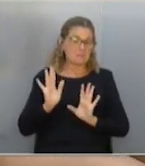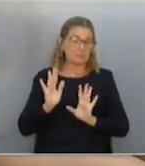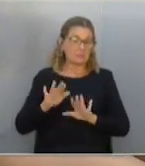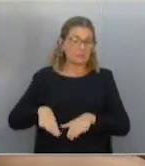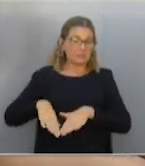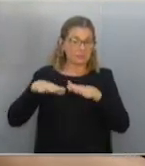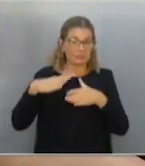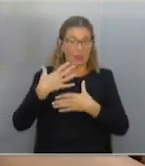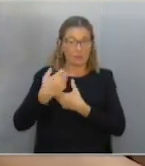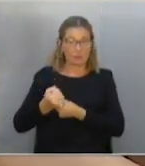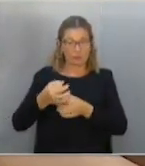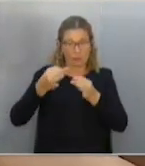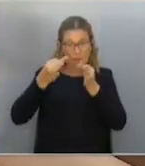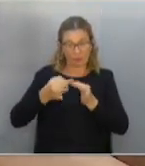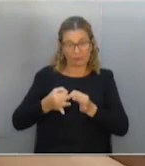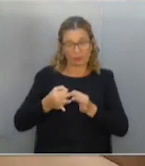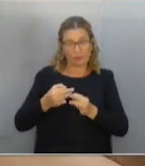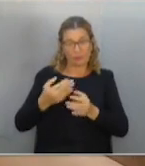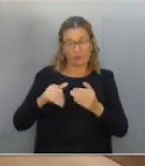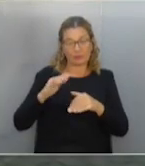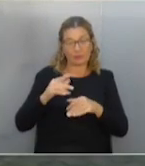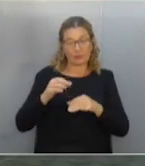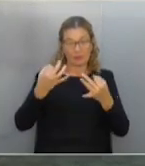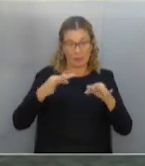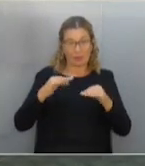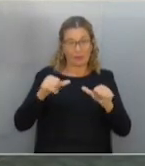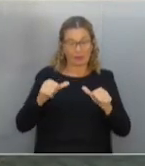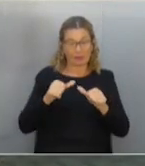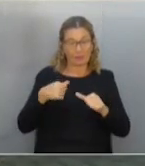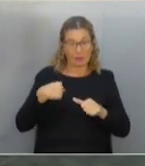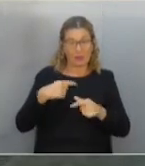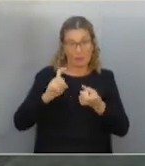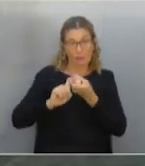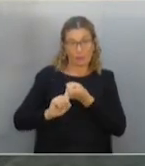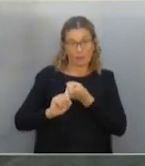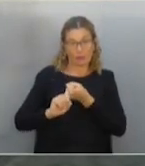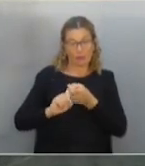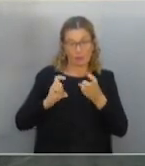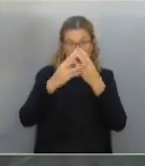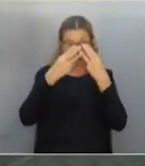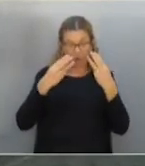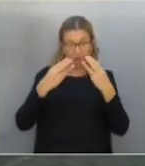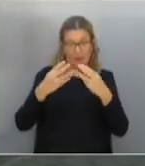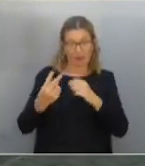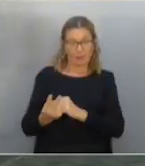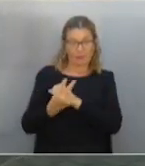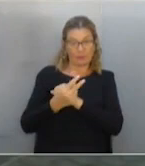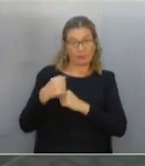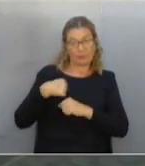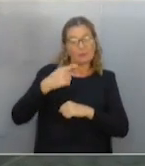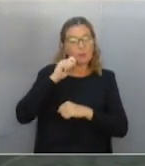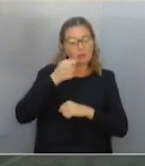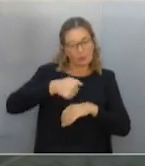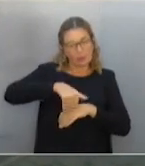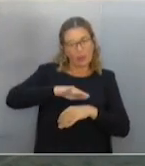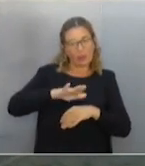la apoyo perfectamente. Además te digo, mis hermanas lo van a hacer. Mi señora, por lo general, me invita para ir, pero a mí me gusta que ella vaya y